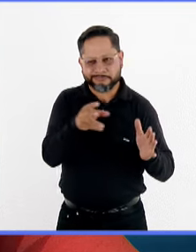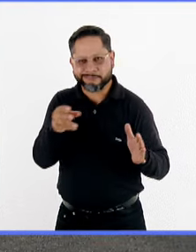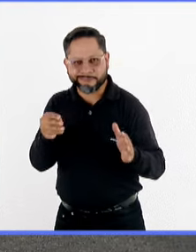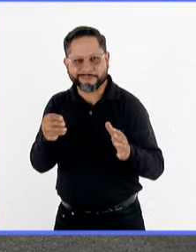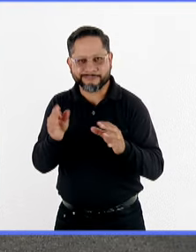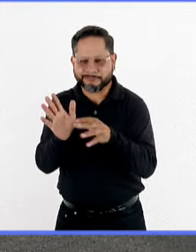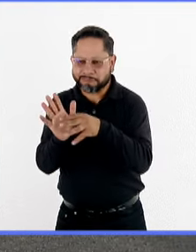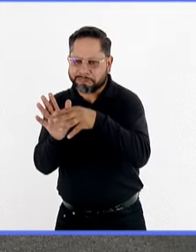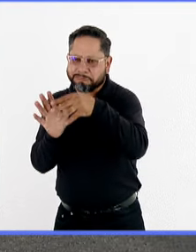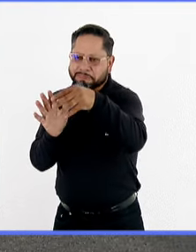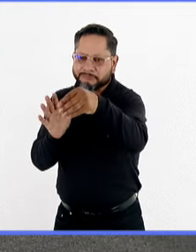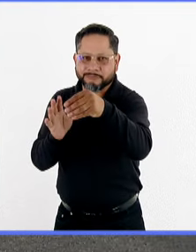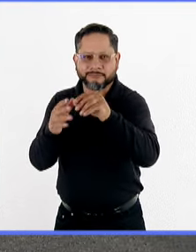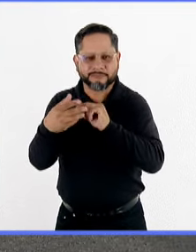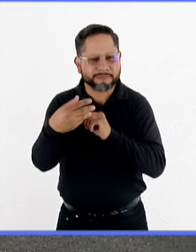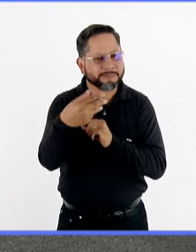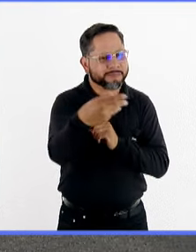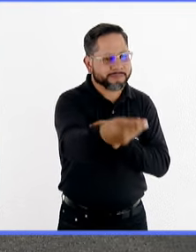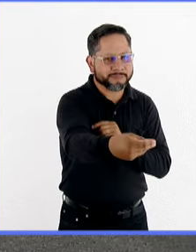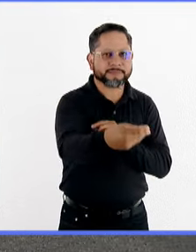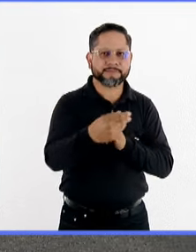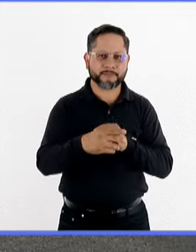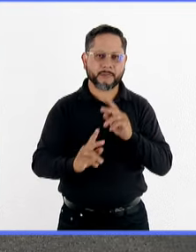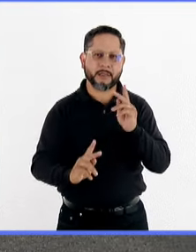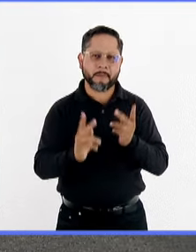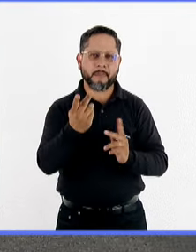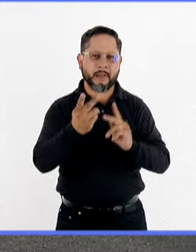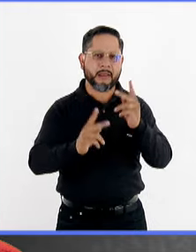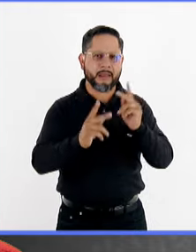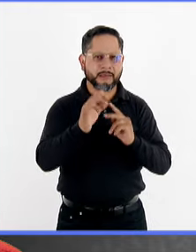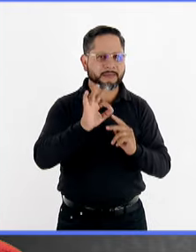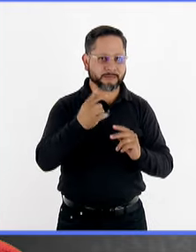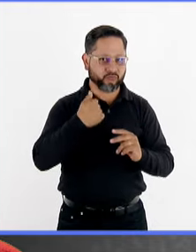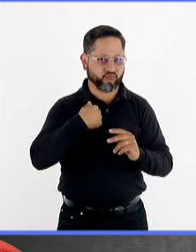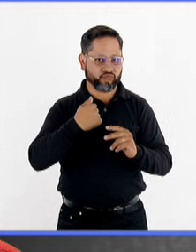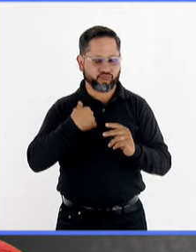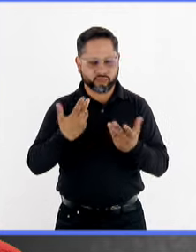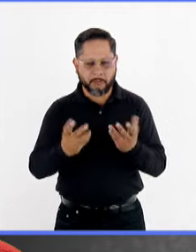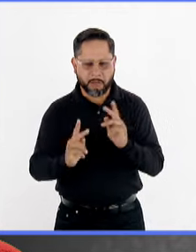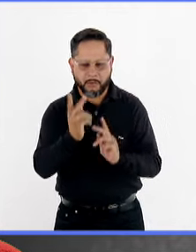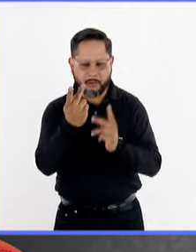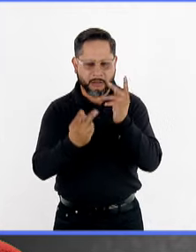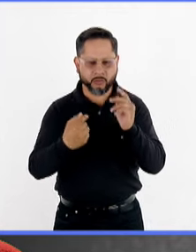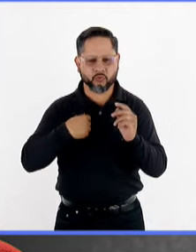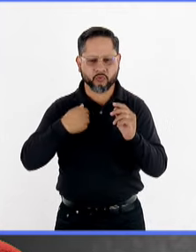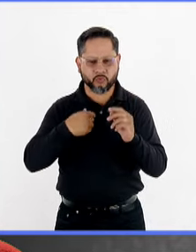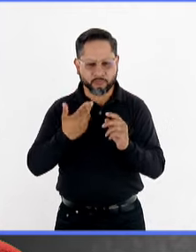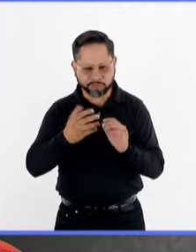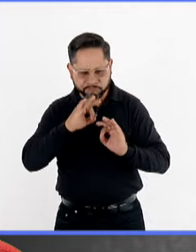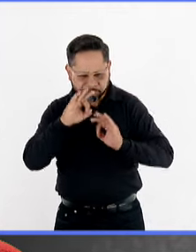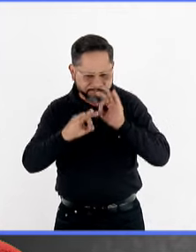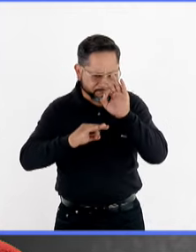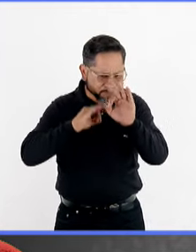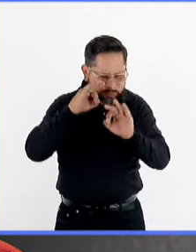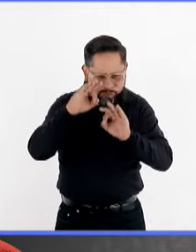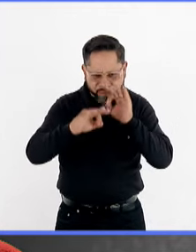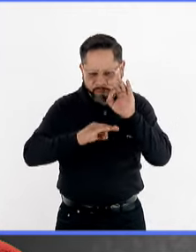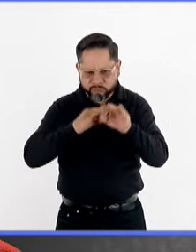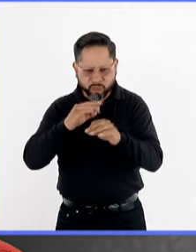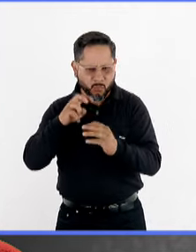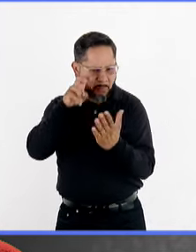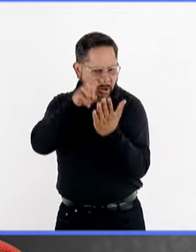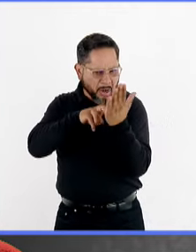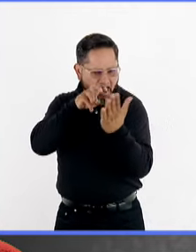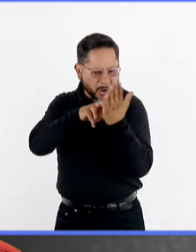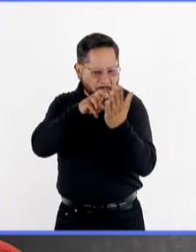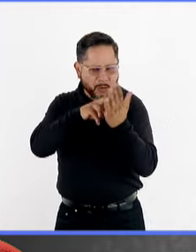ha sufrido también estas últimas formas de modificaciones. Y este tipo de